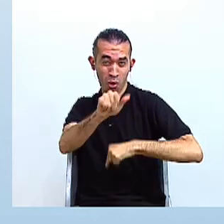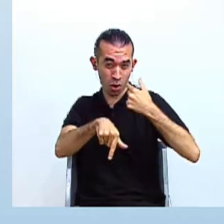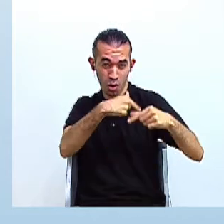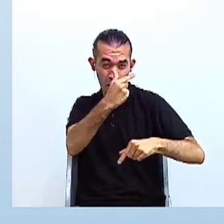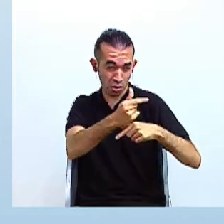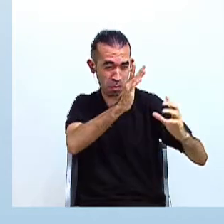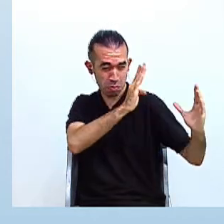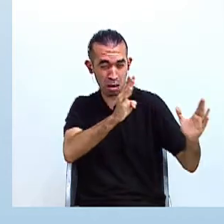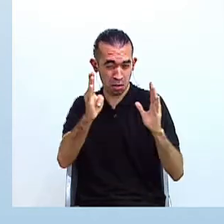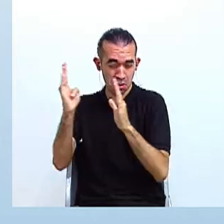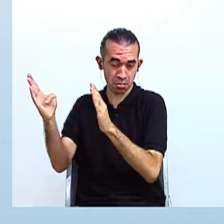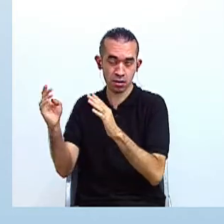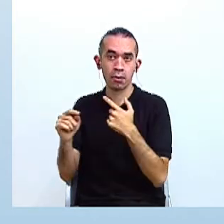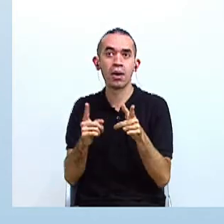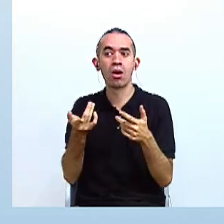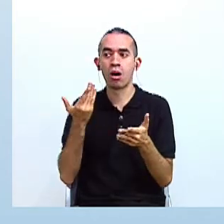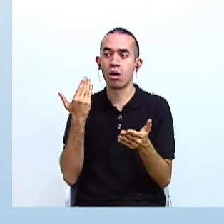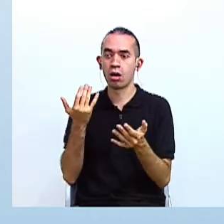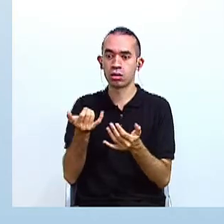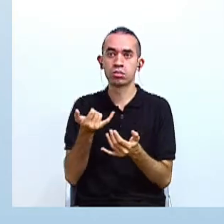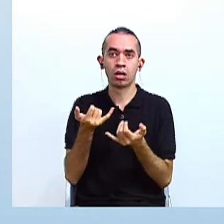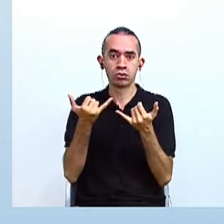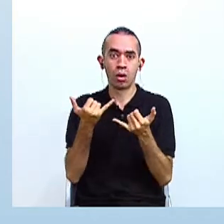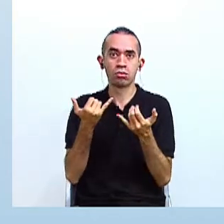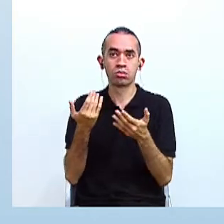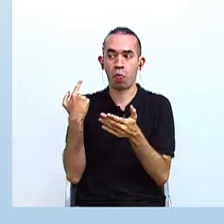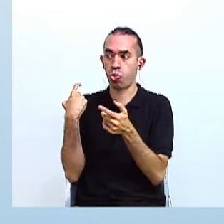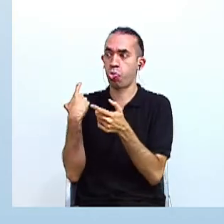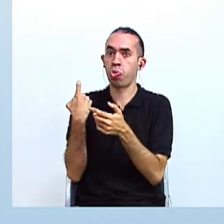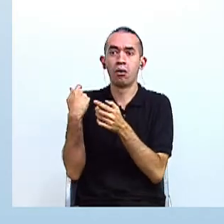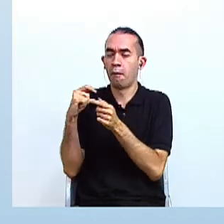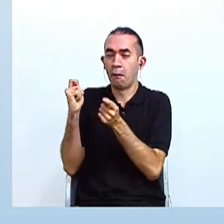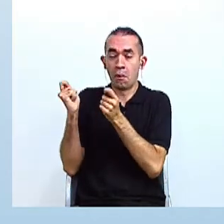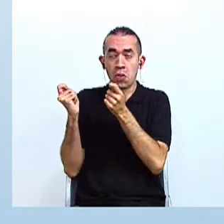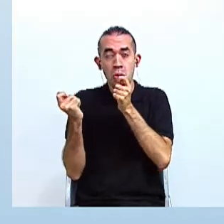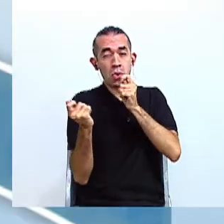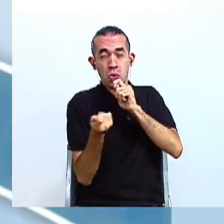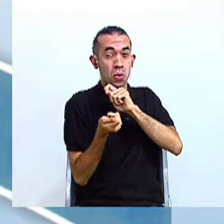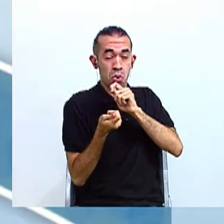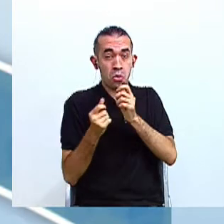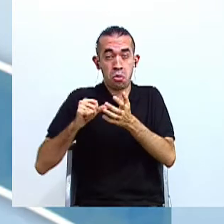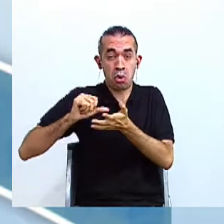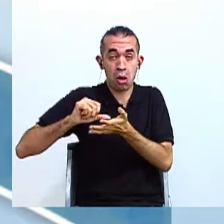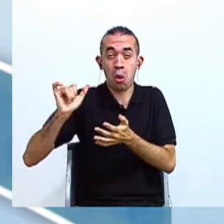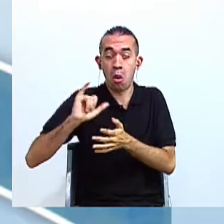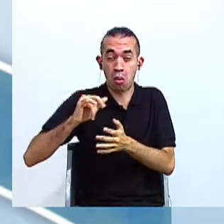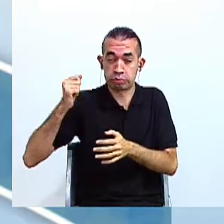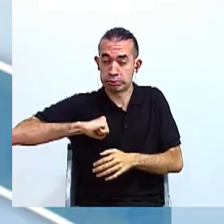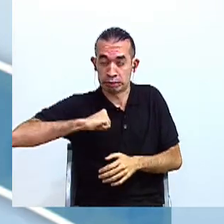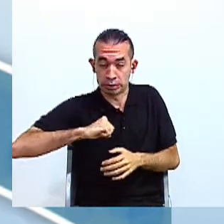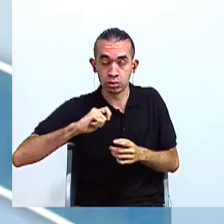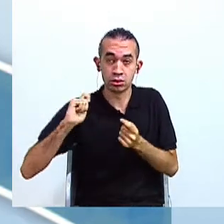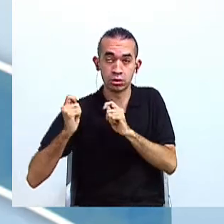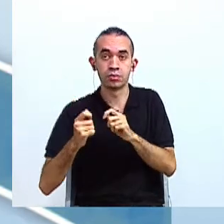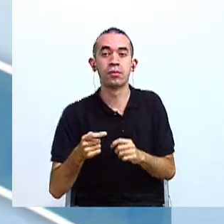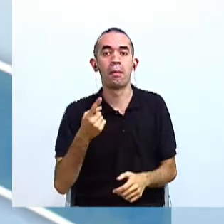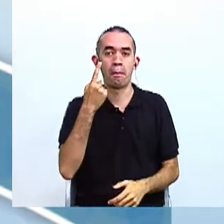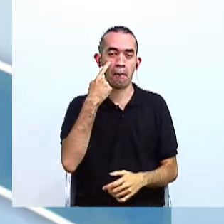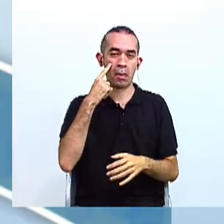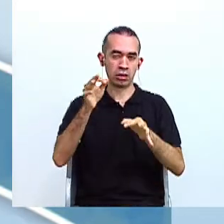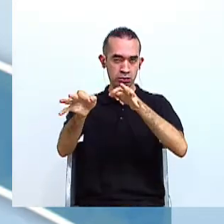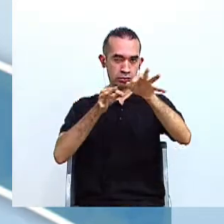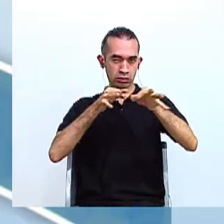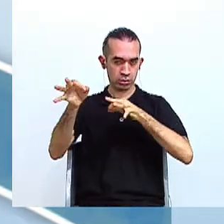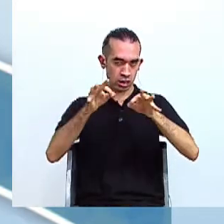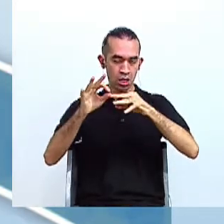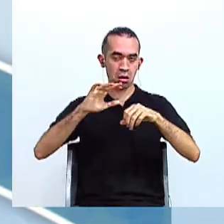reciente, corresponde a una etapa muy específica de los últimos años que vamos a valorar más adelante. El efecto